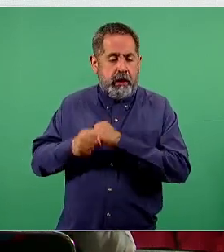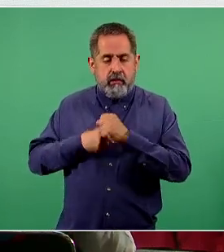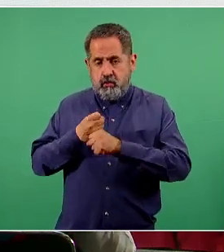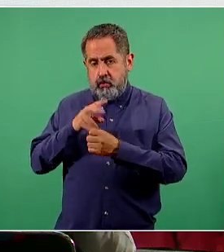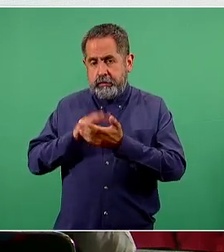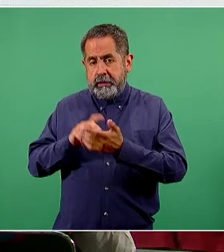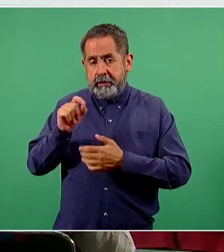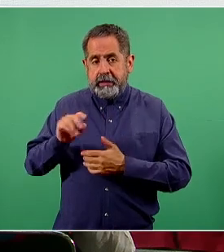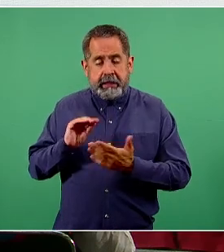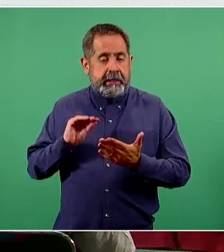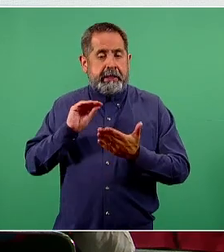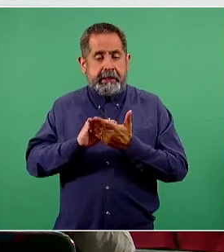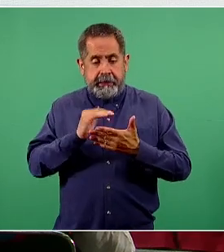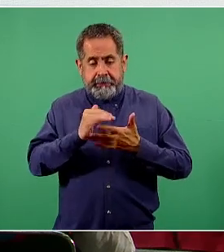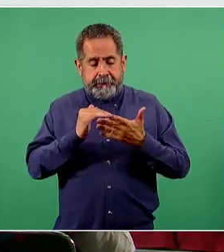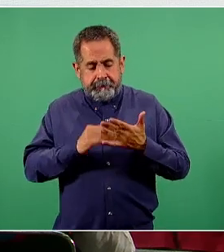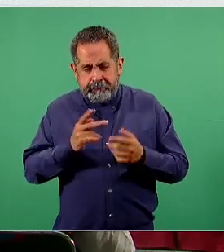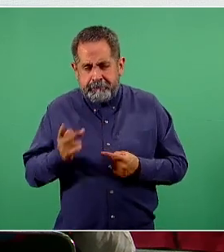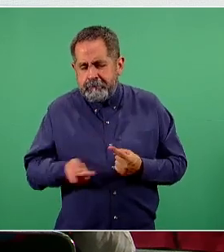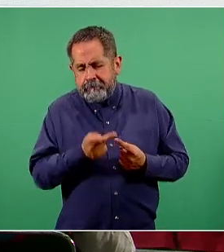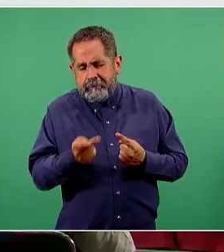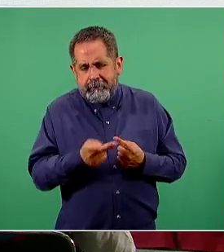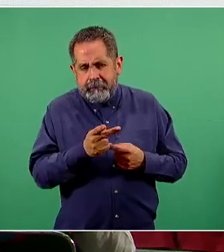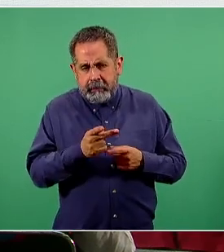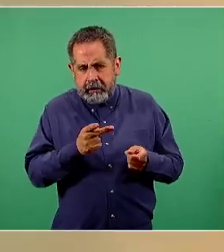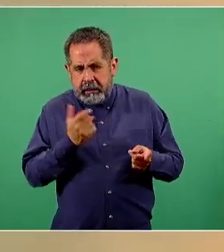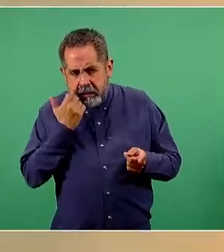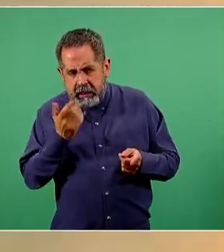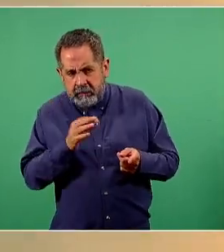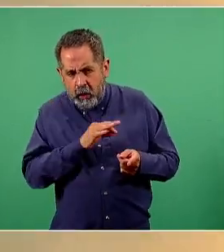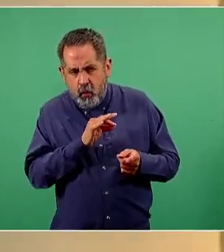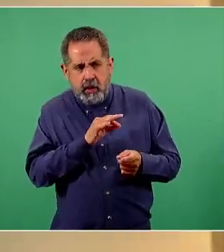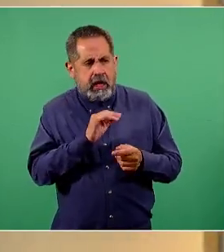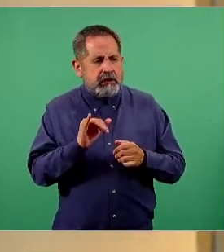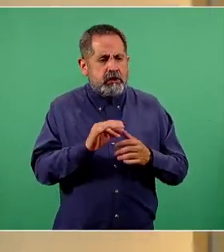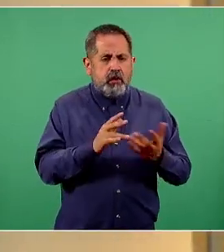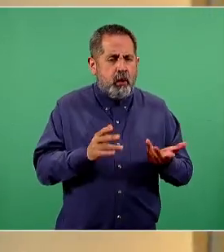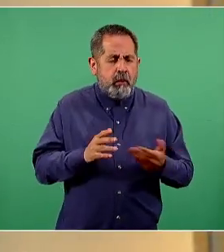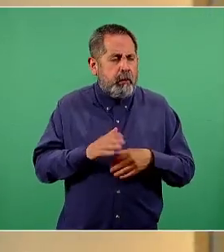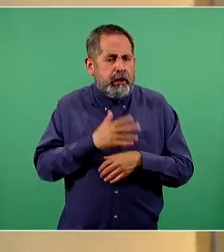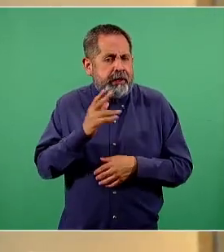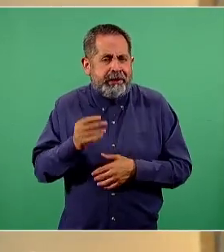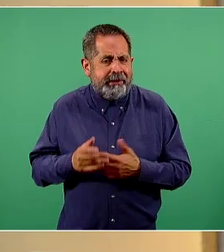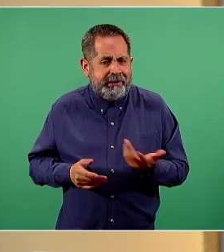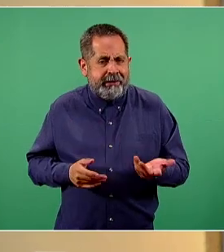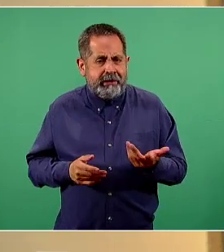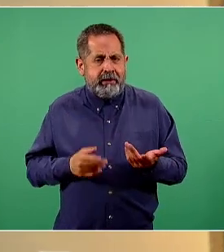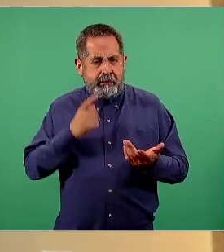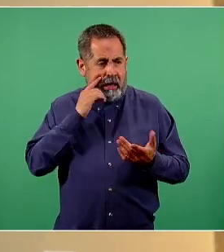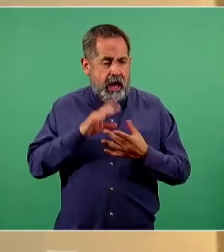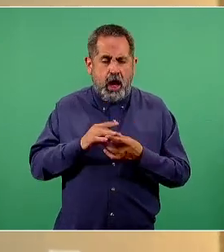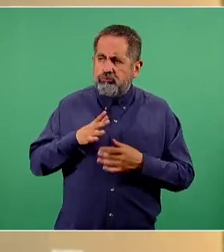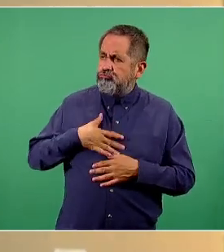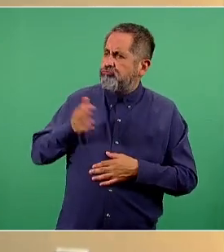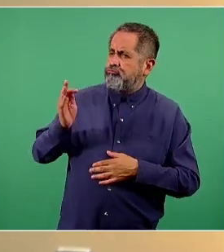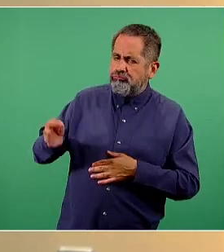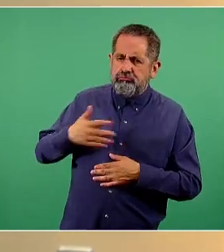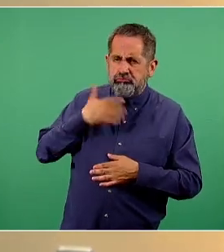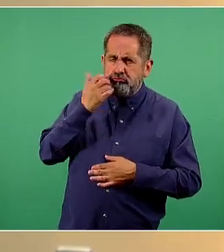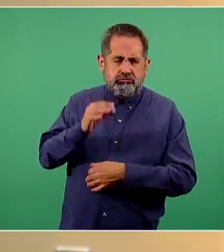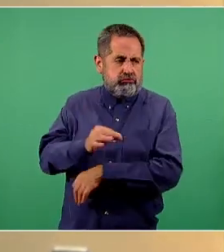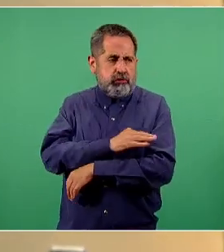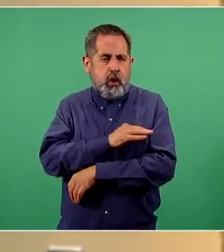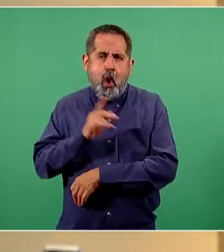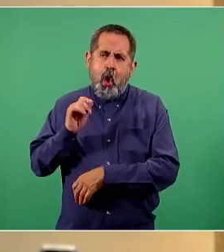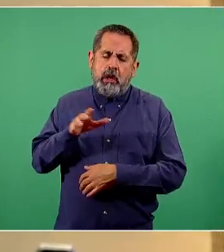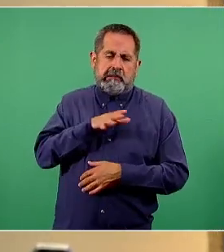2020 incluyó la exploración de este fenómeno. ¿Cuál era la disposición a ser vacunado